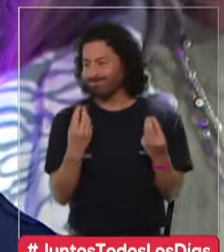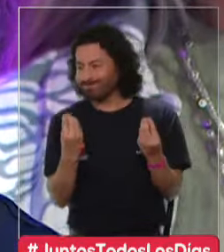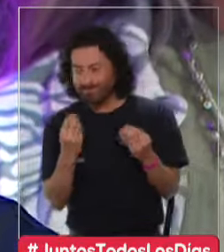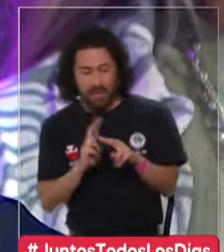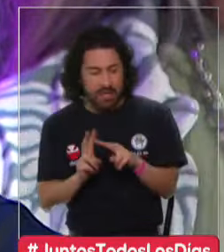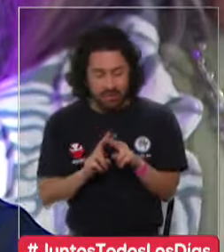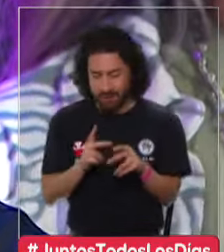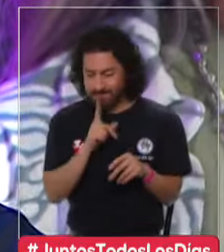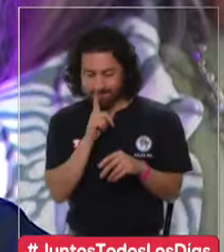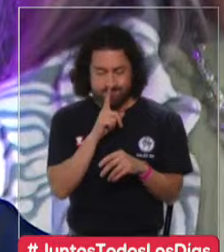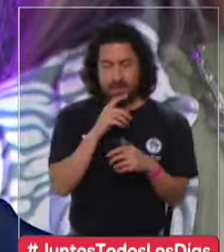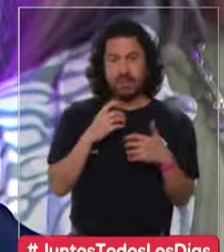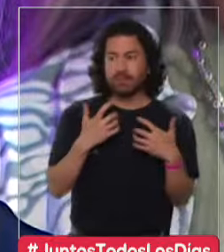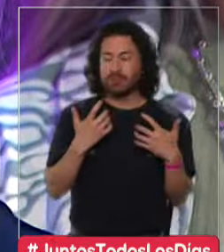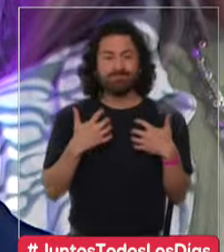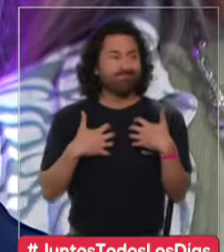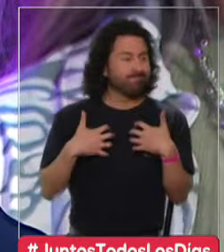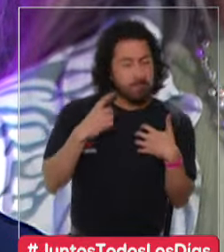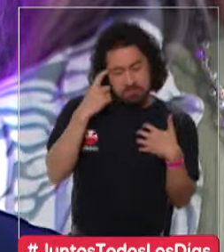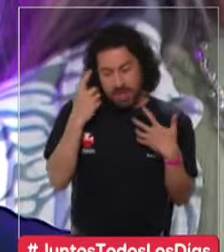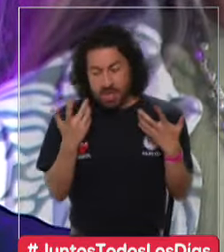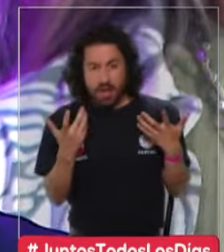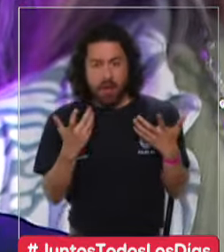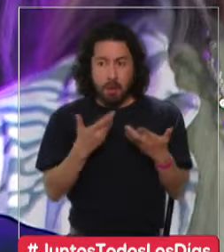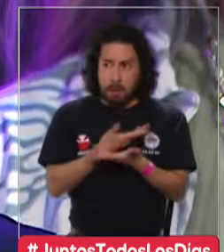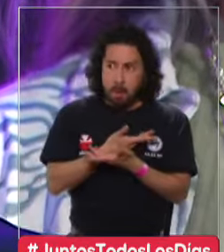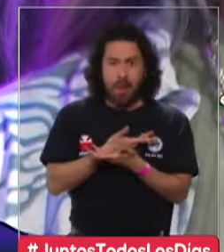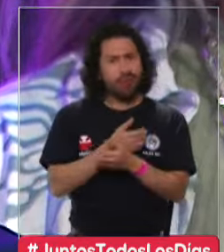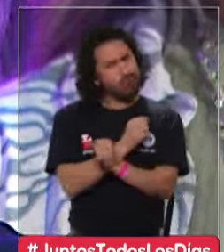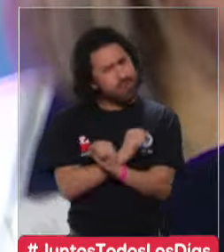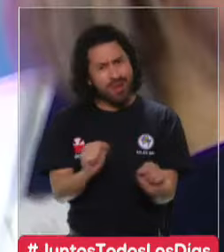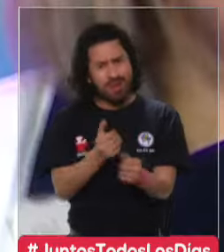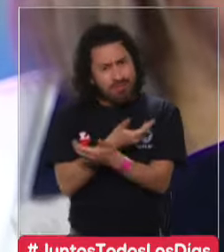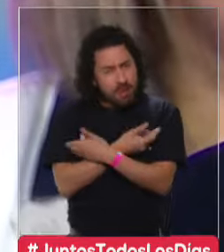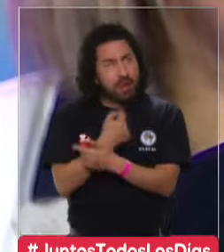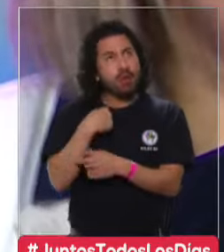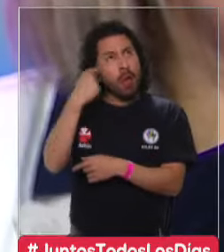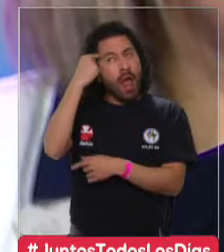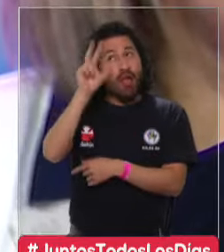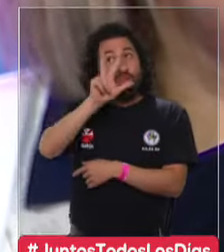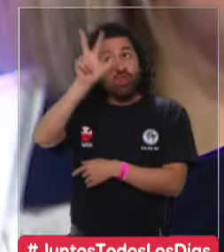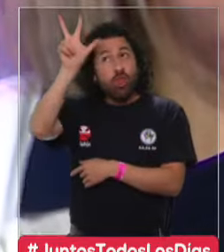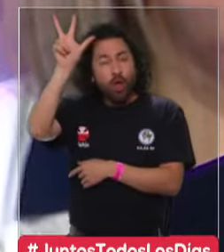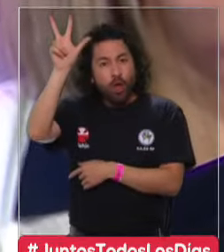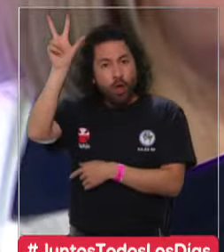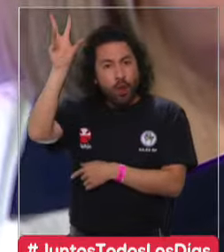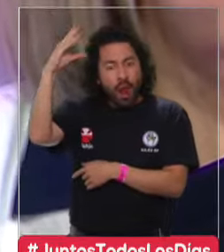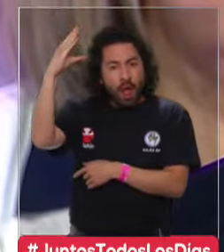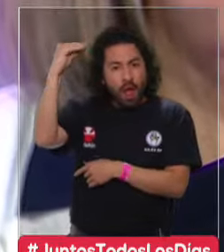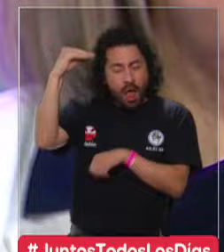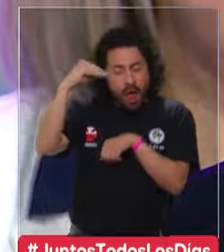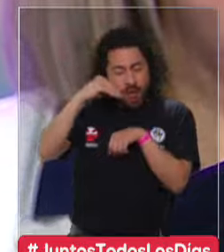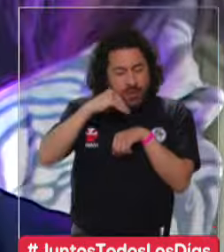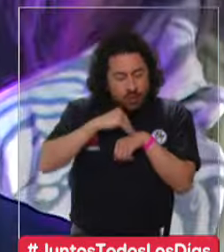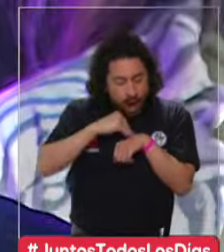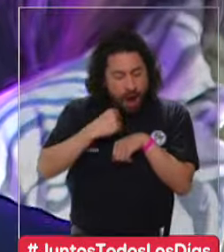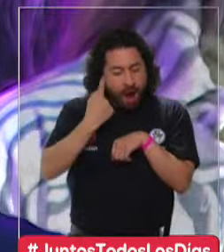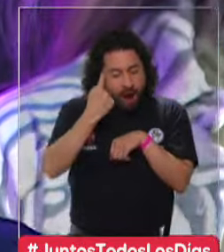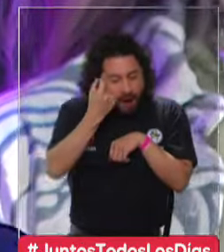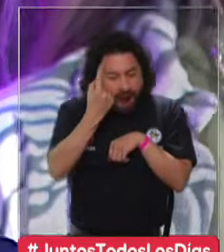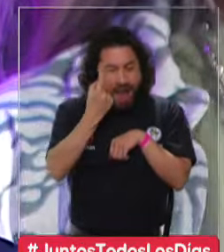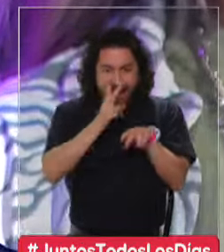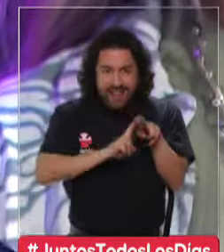podíamos quedarnos tranquilos y sentíamos que de alguna manera Dios estaba colocando en nuestro corazón a hacer algo.